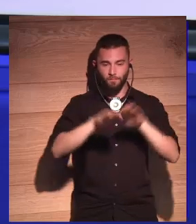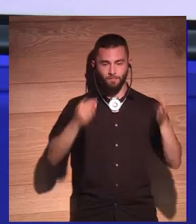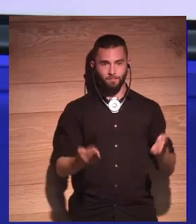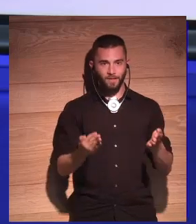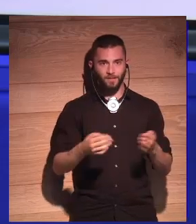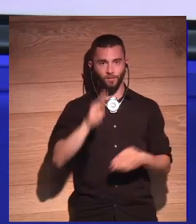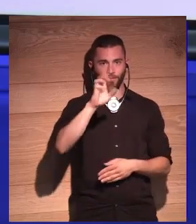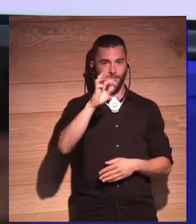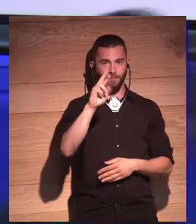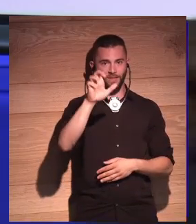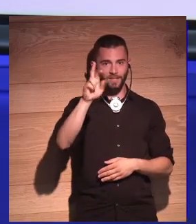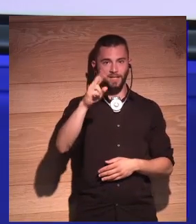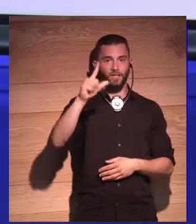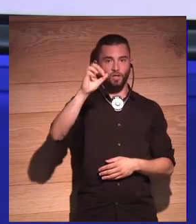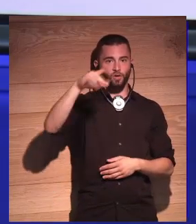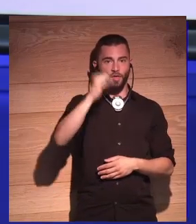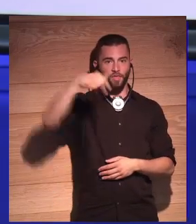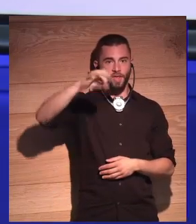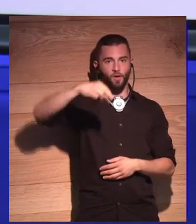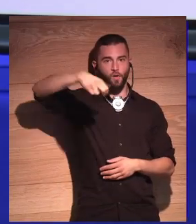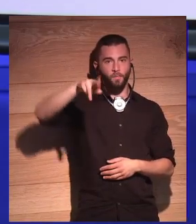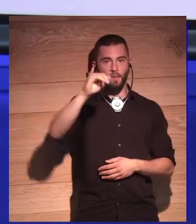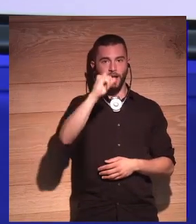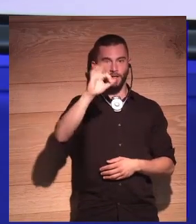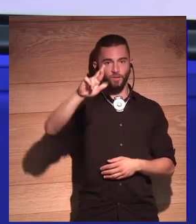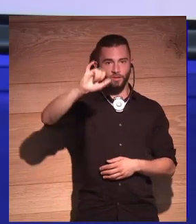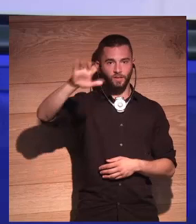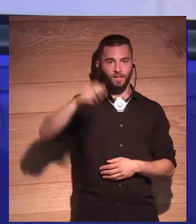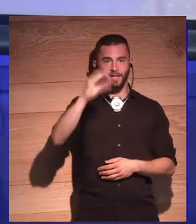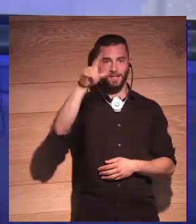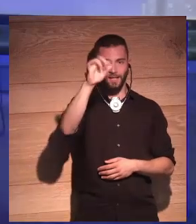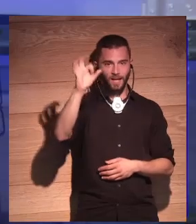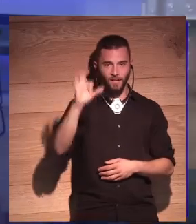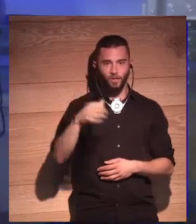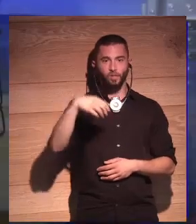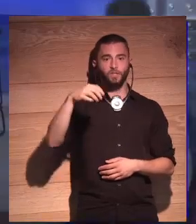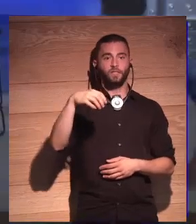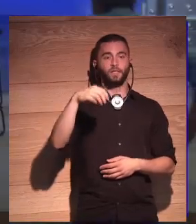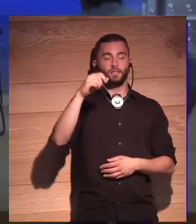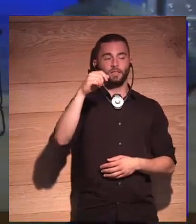son Peter Lozano, Marjorie Netans, Carlos Ochoa y Gonzalo Rupert.